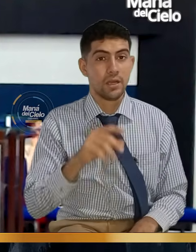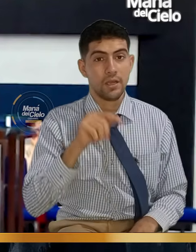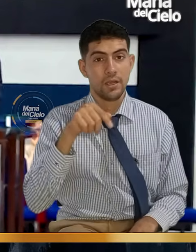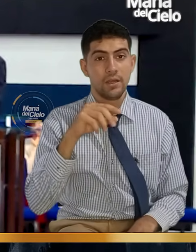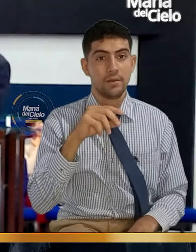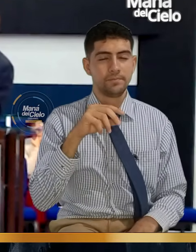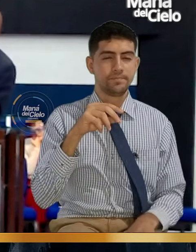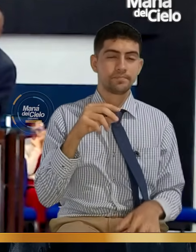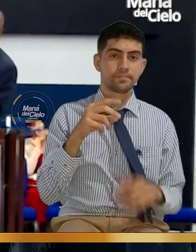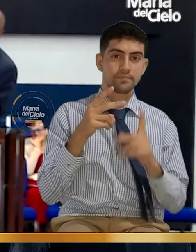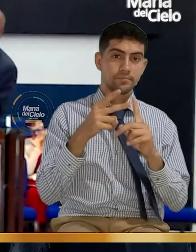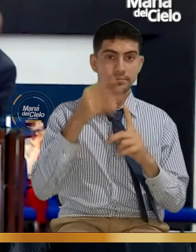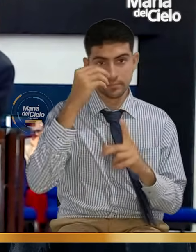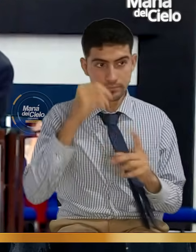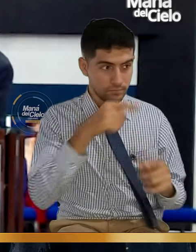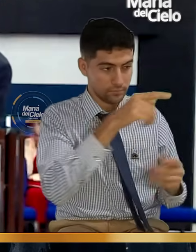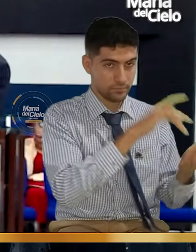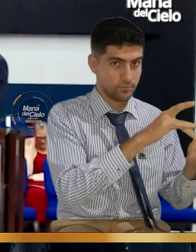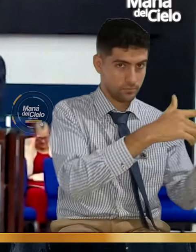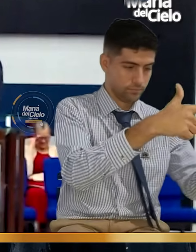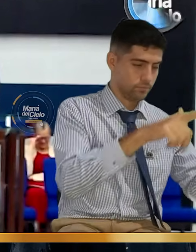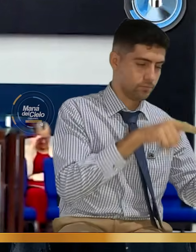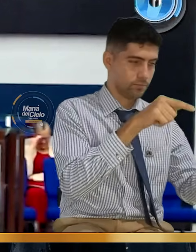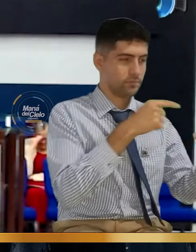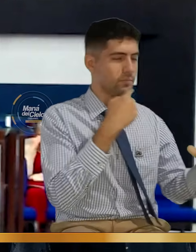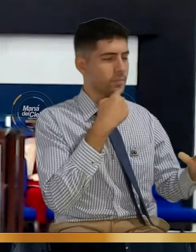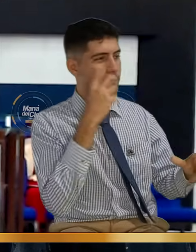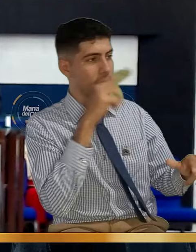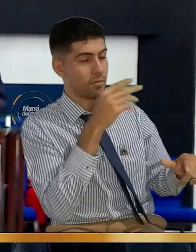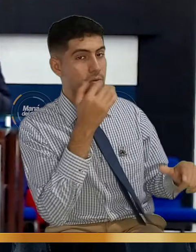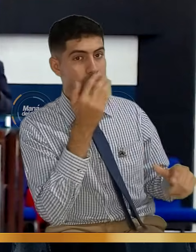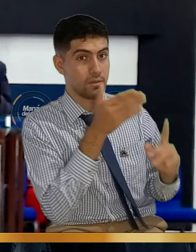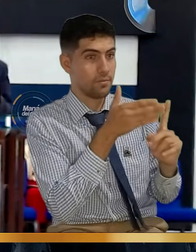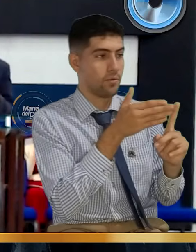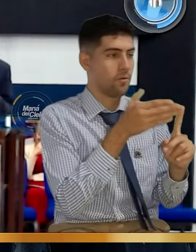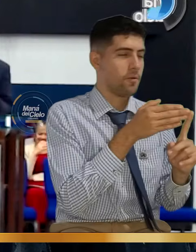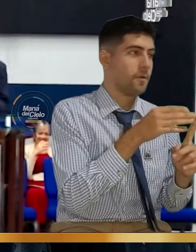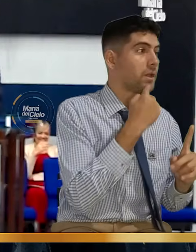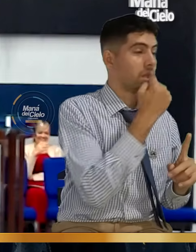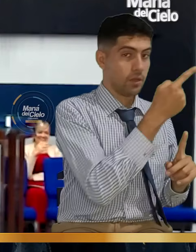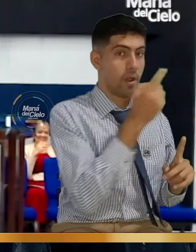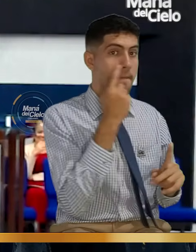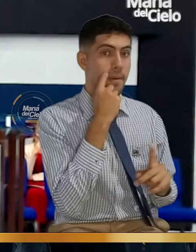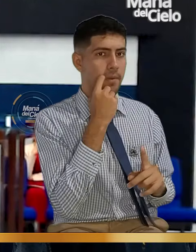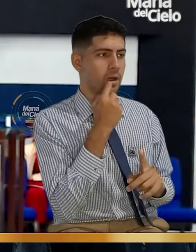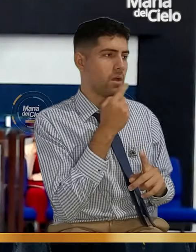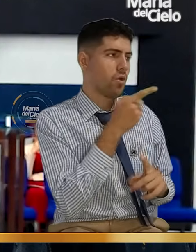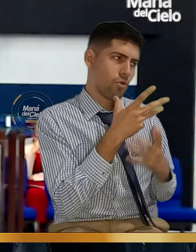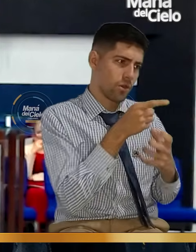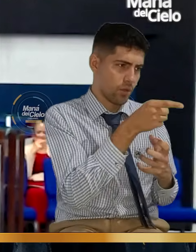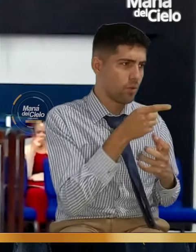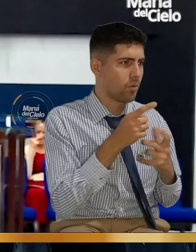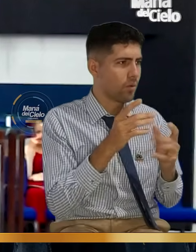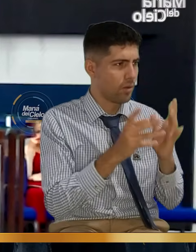los ojos le alumbraban, era Lea la hermana. Y Jacob se fue donde Labán: ¿qué me has hecho? Dijo: mijo, usted es vivo,